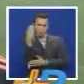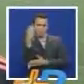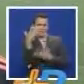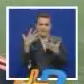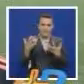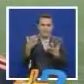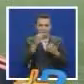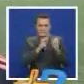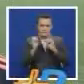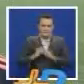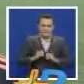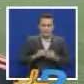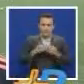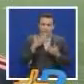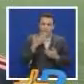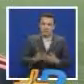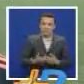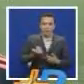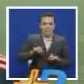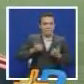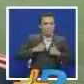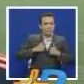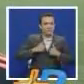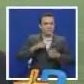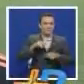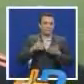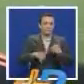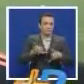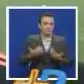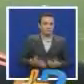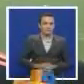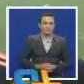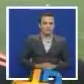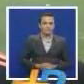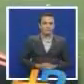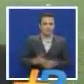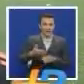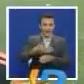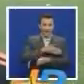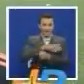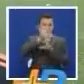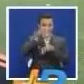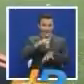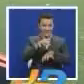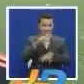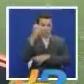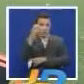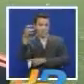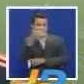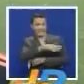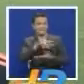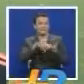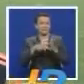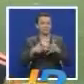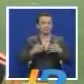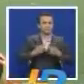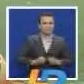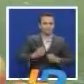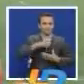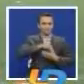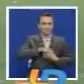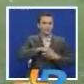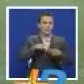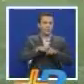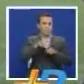sabiendo de sacarle el mejor provecho a estos partidos. Se ganó con propiedad ante Bélgica. Sí, se hicieron las cosas bien, la personalidad,